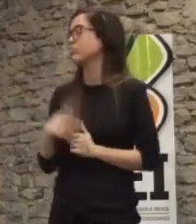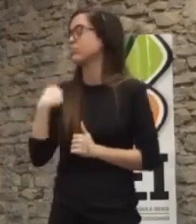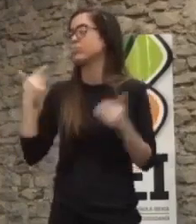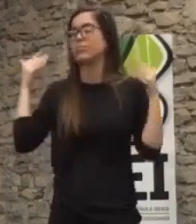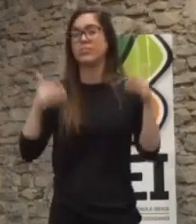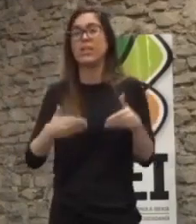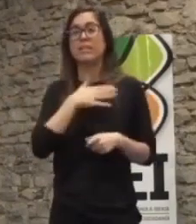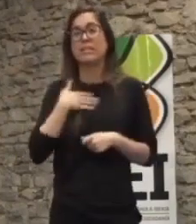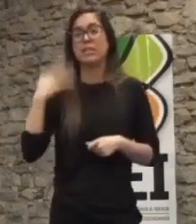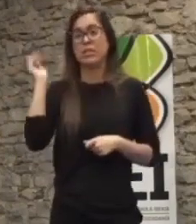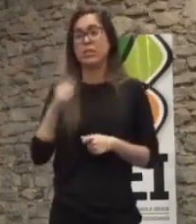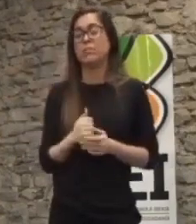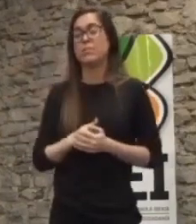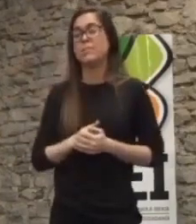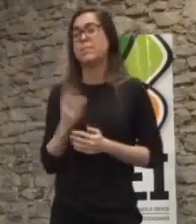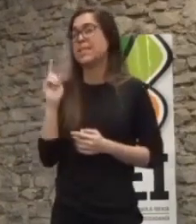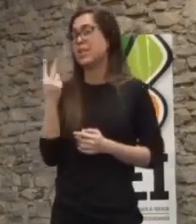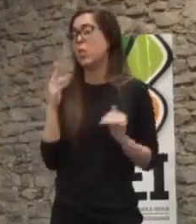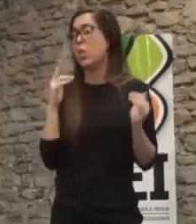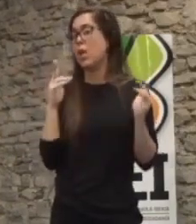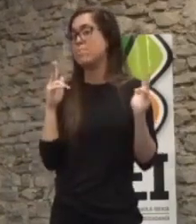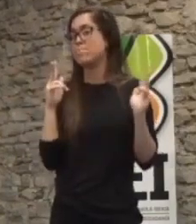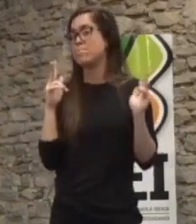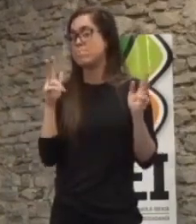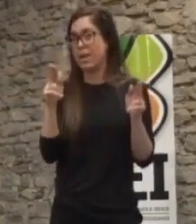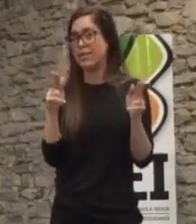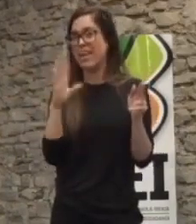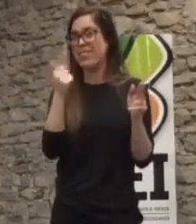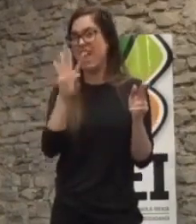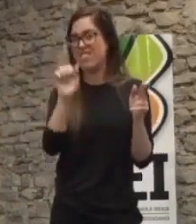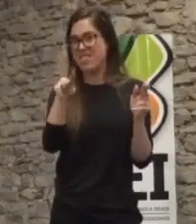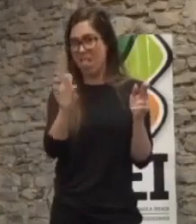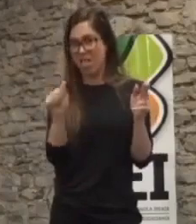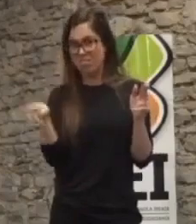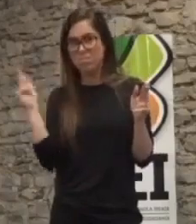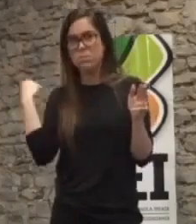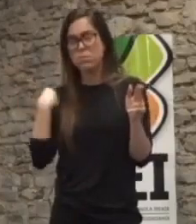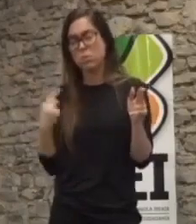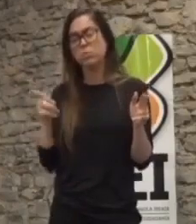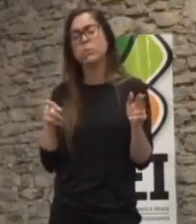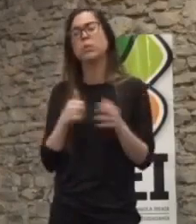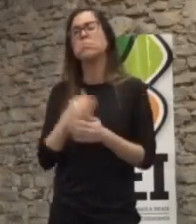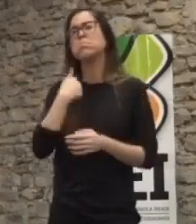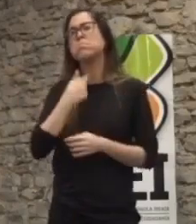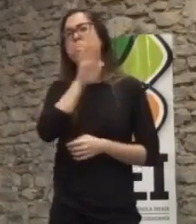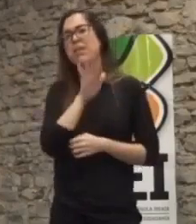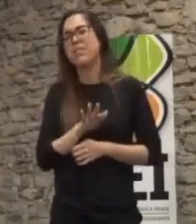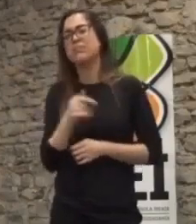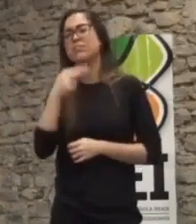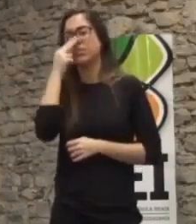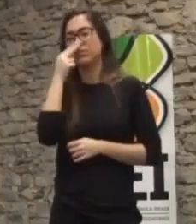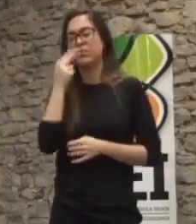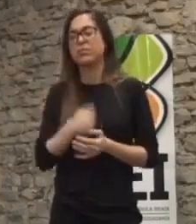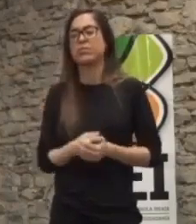centrarme en esta segunda parte de la definición de Daniel de Torres, en la que me parece interesante